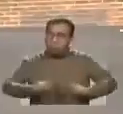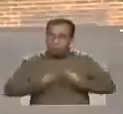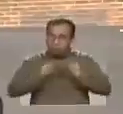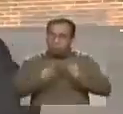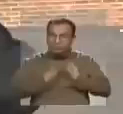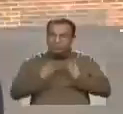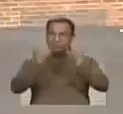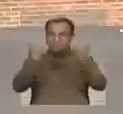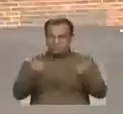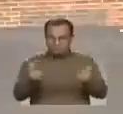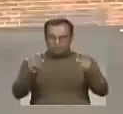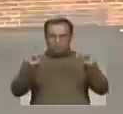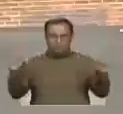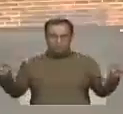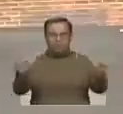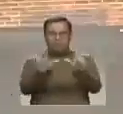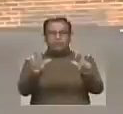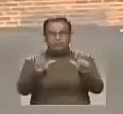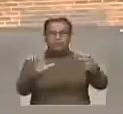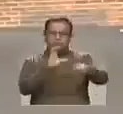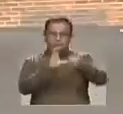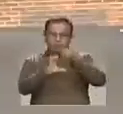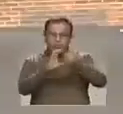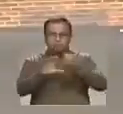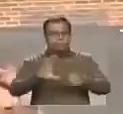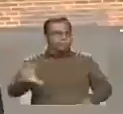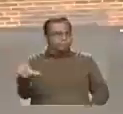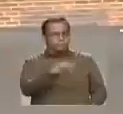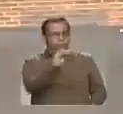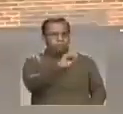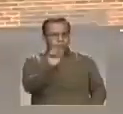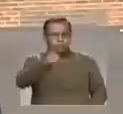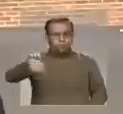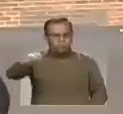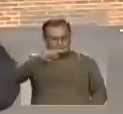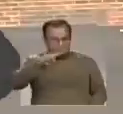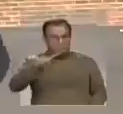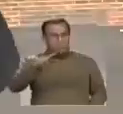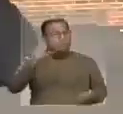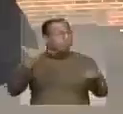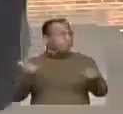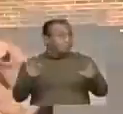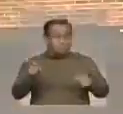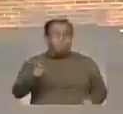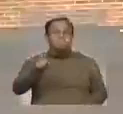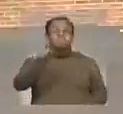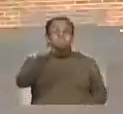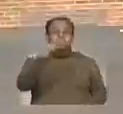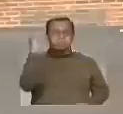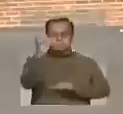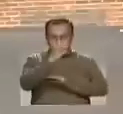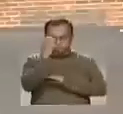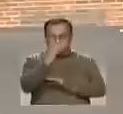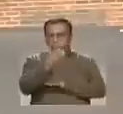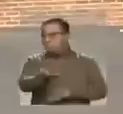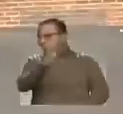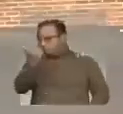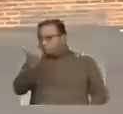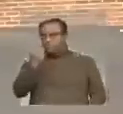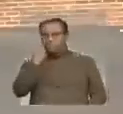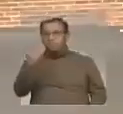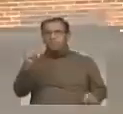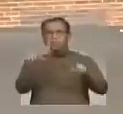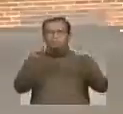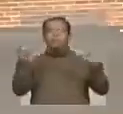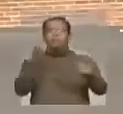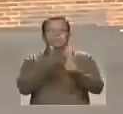vivimos con Ahora, con Canal Capital, para todos y todas ustedes que están allá en Colombia. Vamos a ver